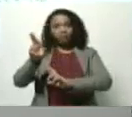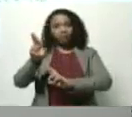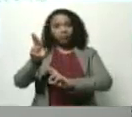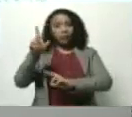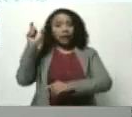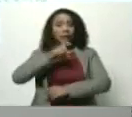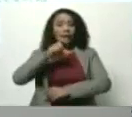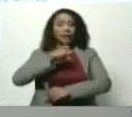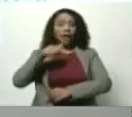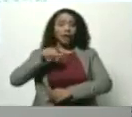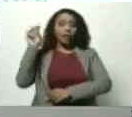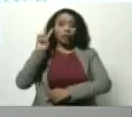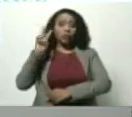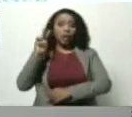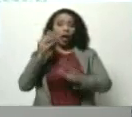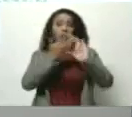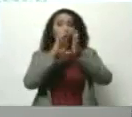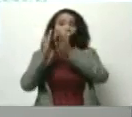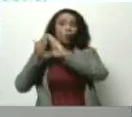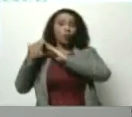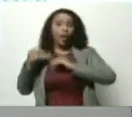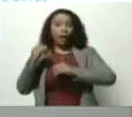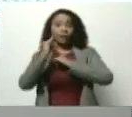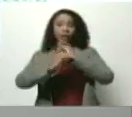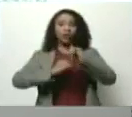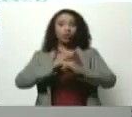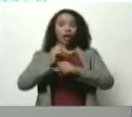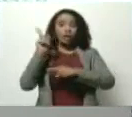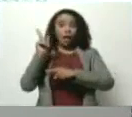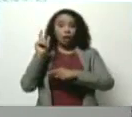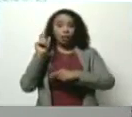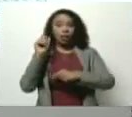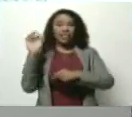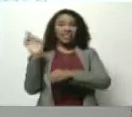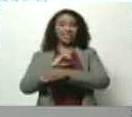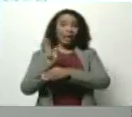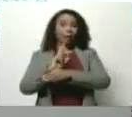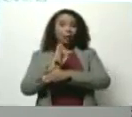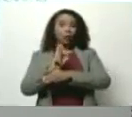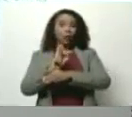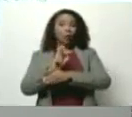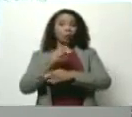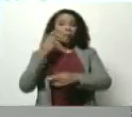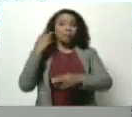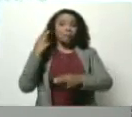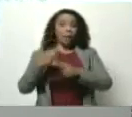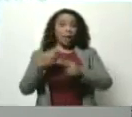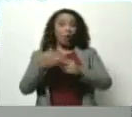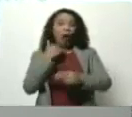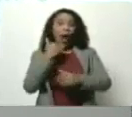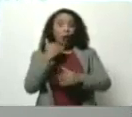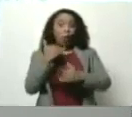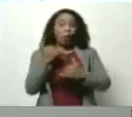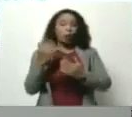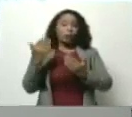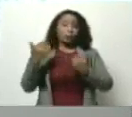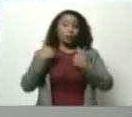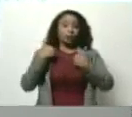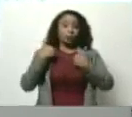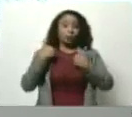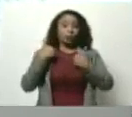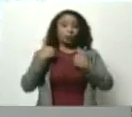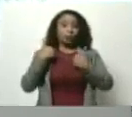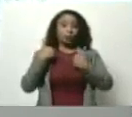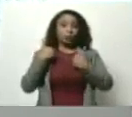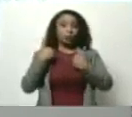se merece venezuela en la comunidad internacional y él corrió muchísimos riesgos al hacerlo y